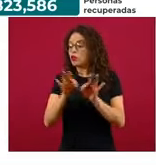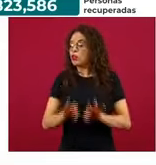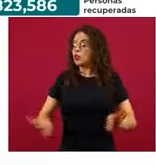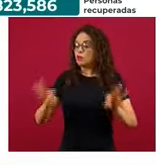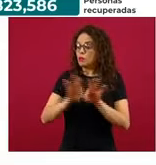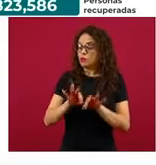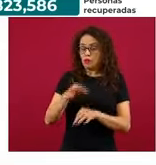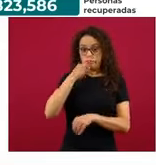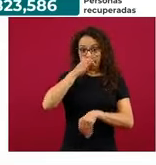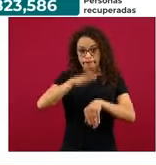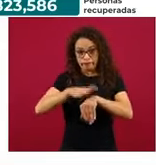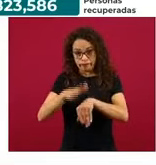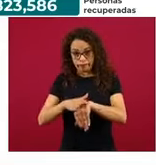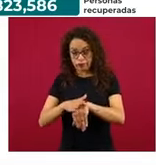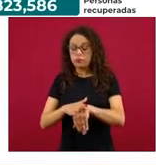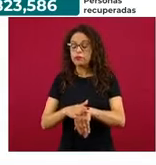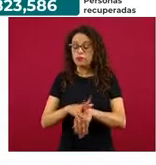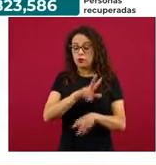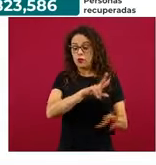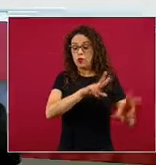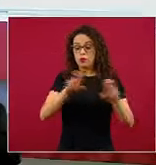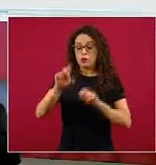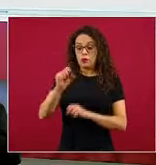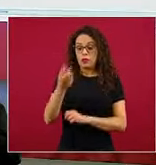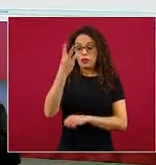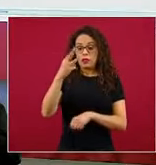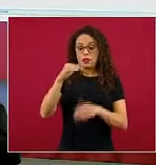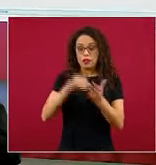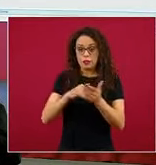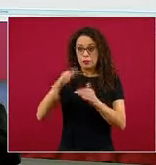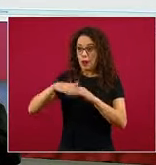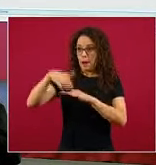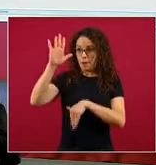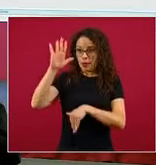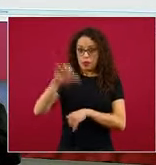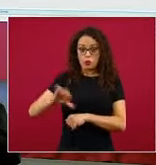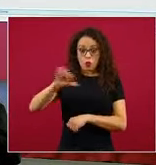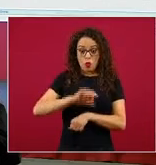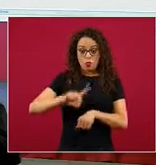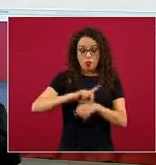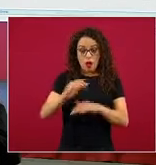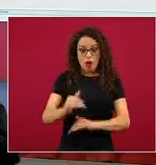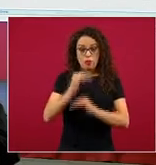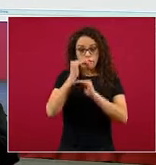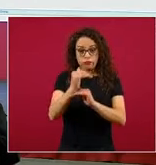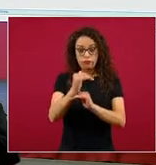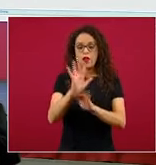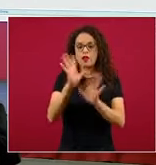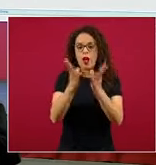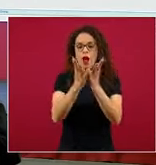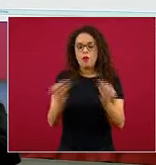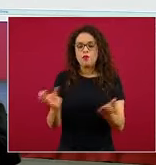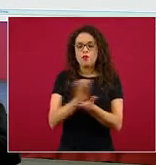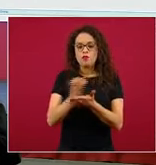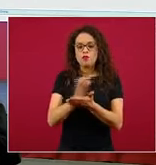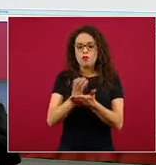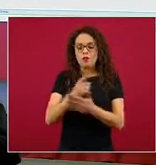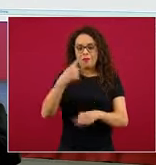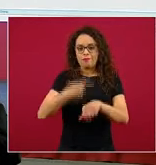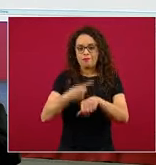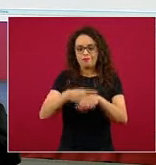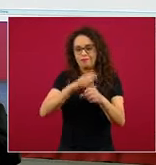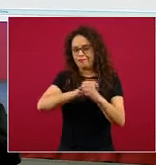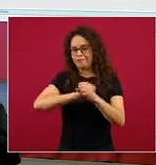de 823.000 personas al corte de hoy se han recuperado de la enfermedad de COVID-19 y por eso